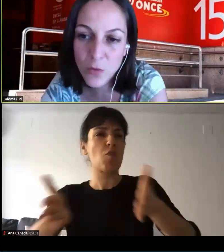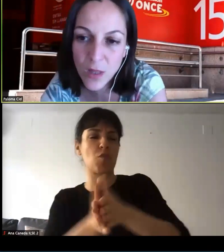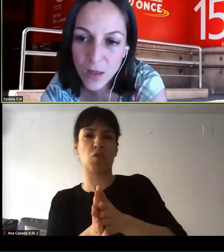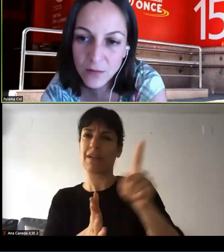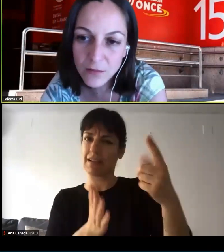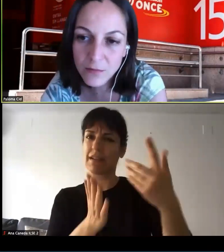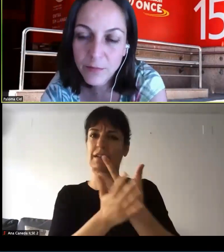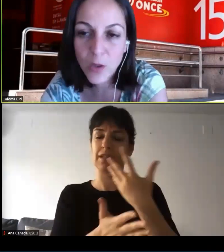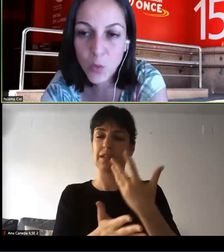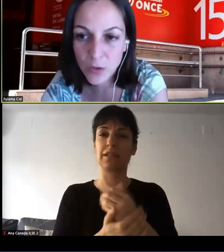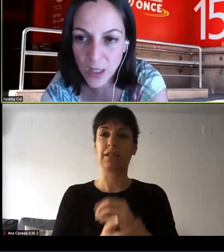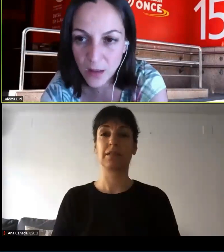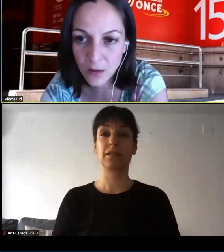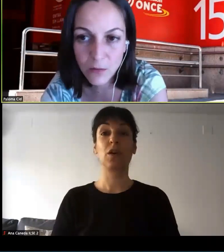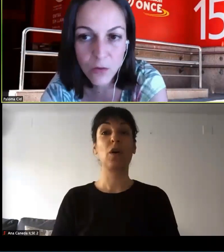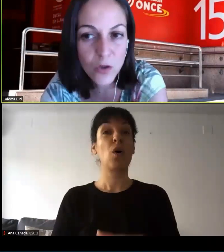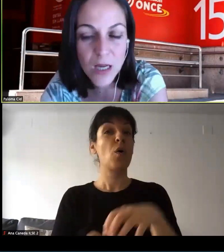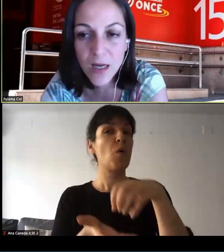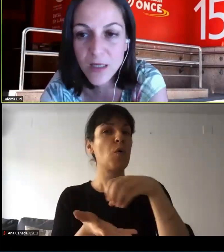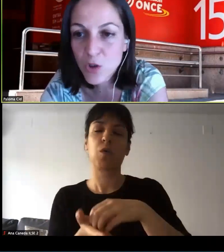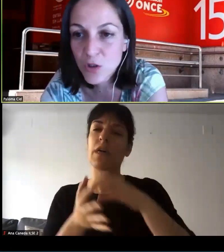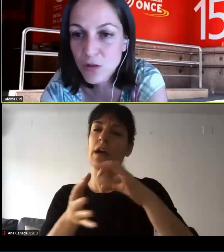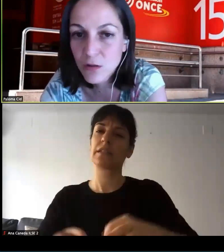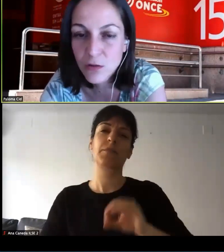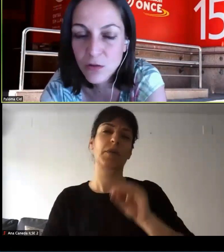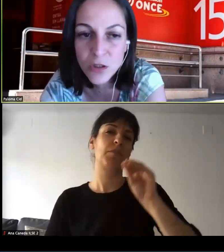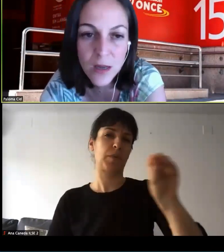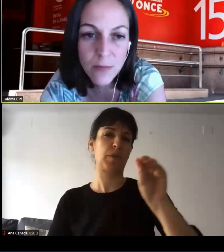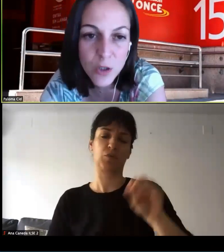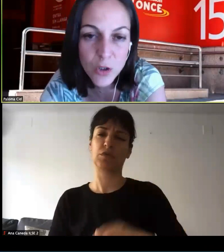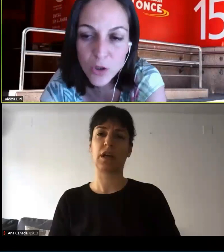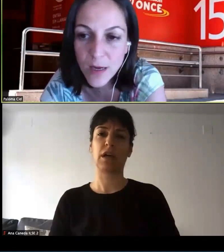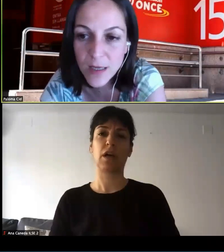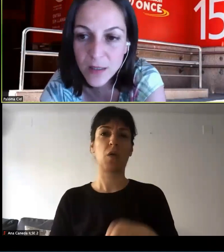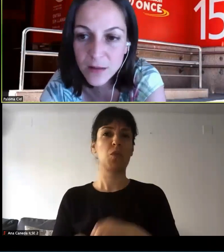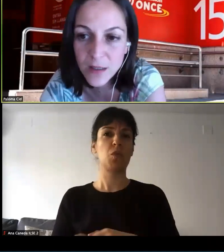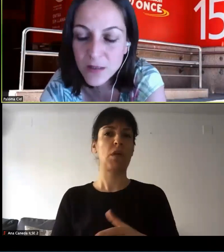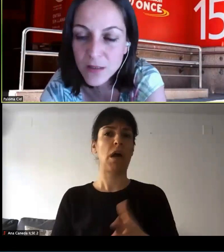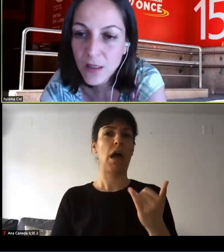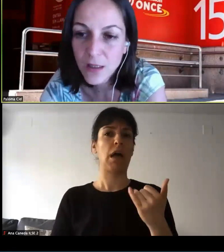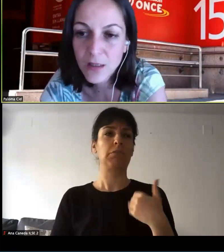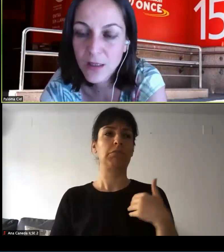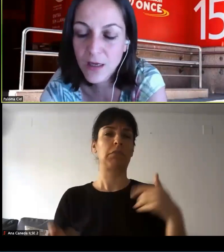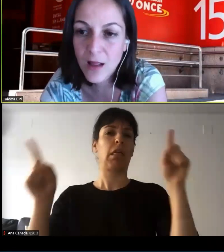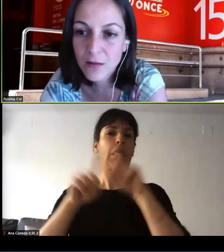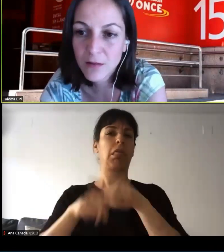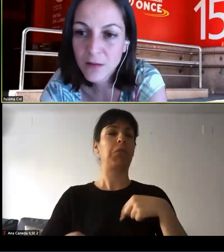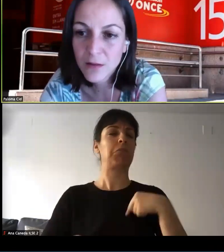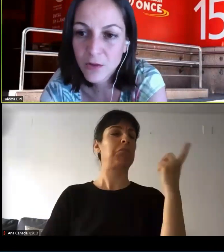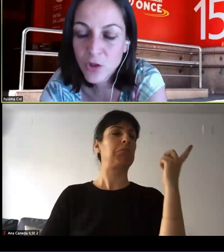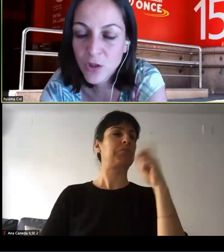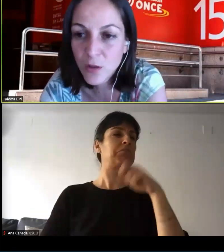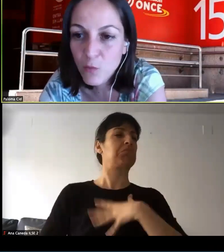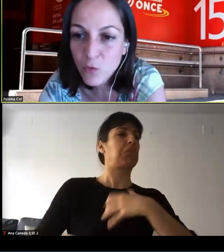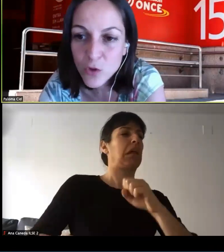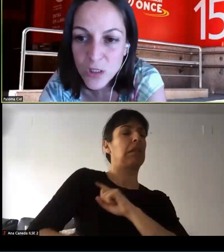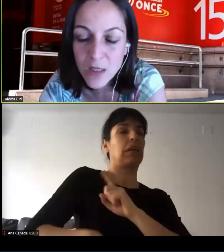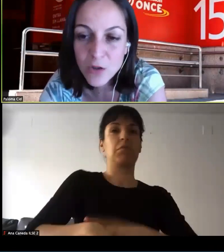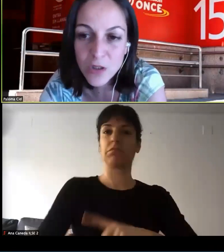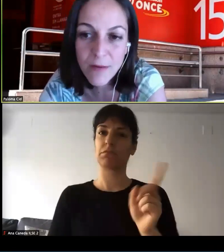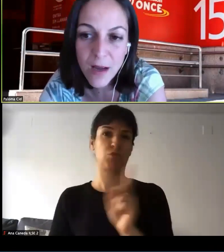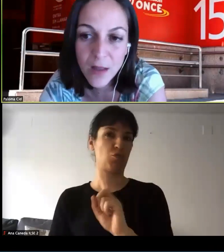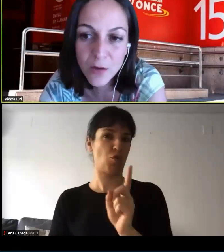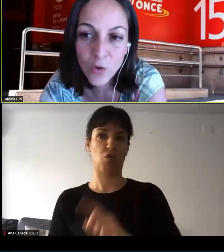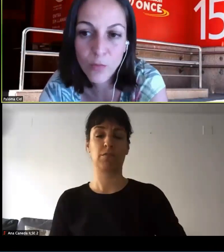una duda, preguntad. No os hagáis los sabios, los valientes, ni nada. Yo llevo muchos